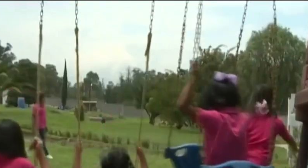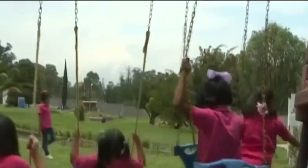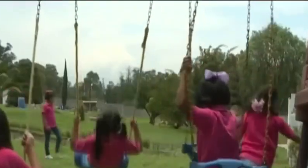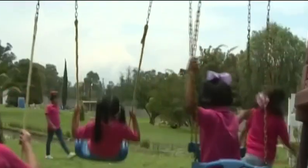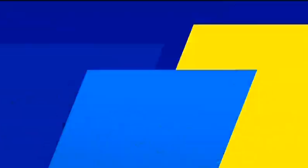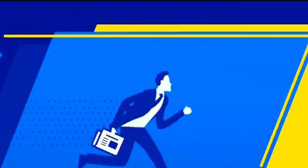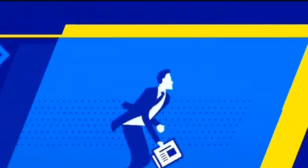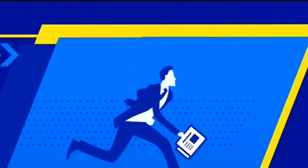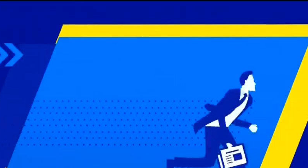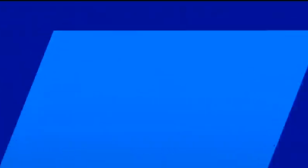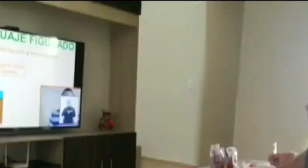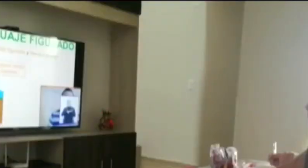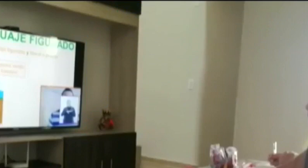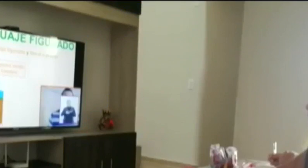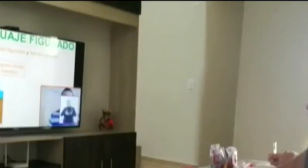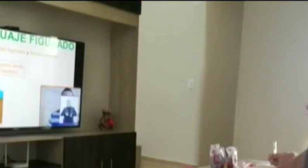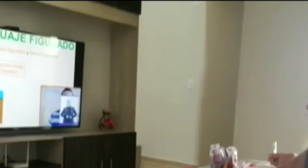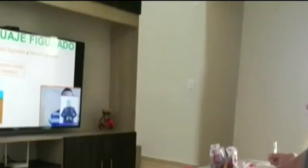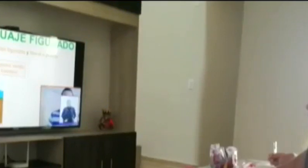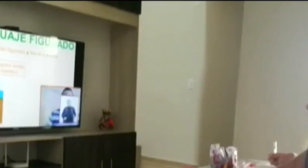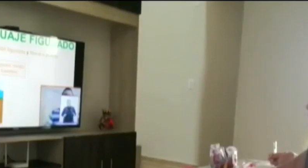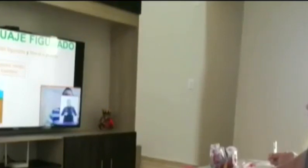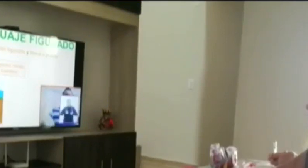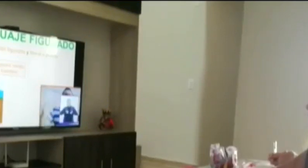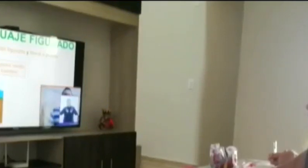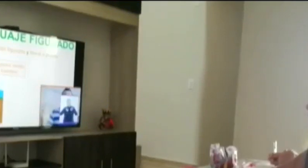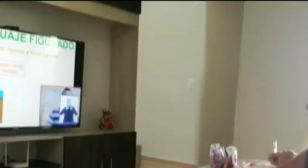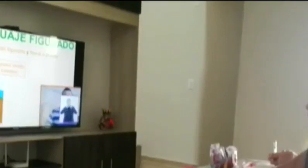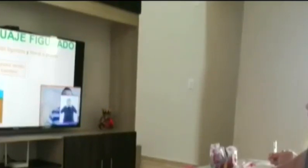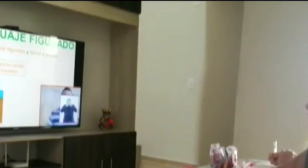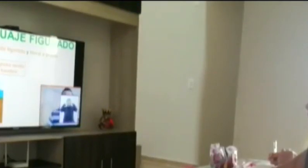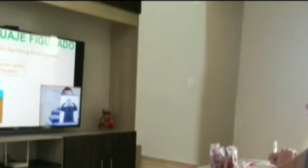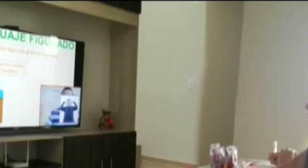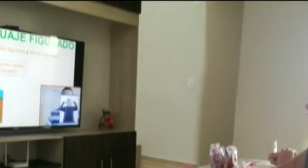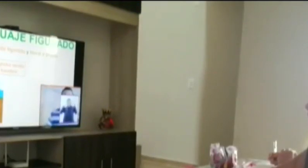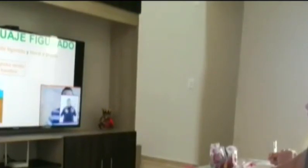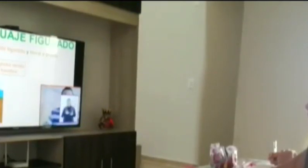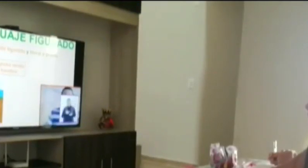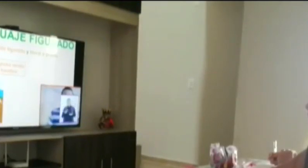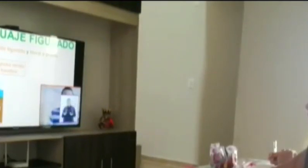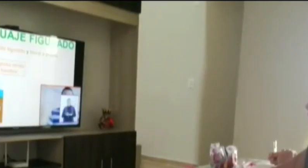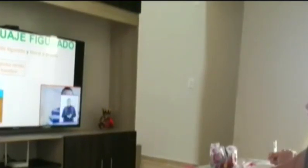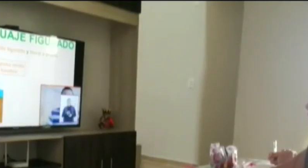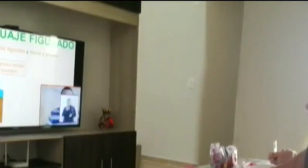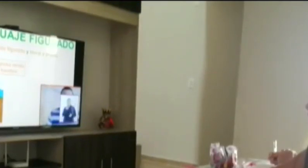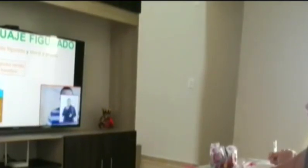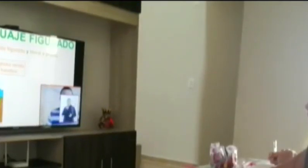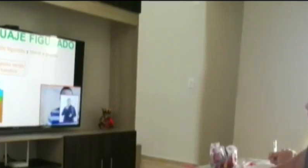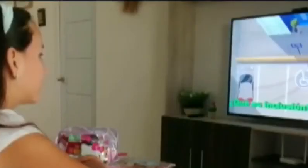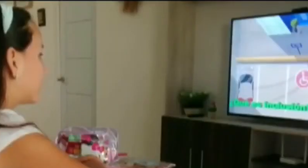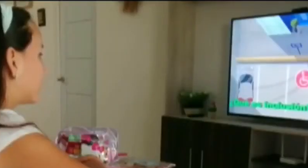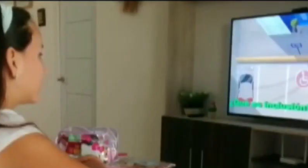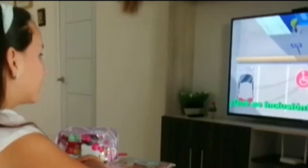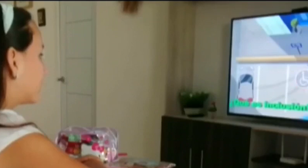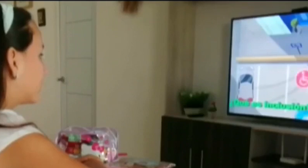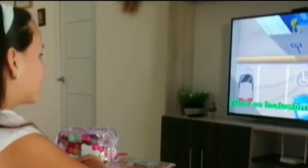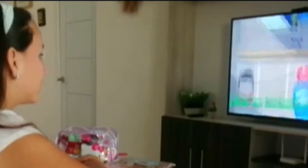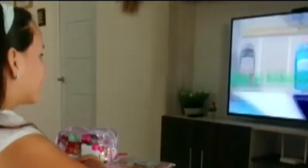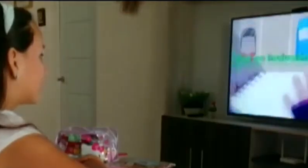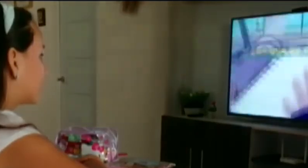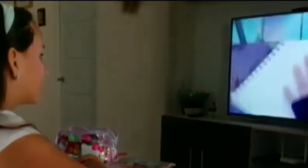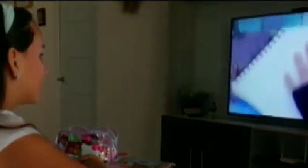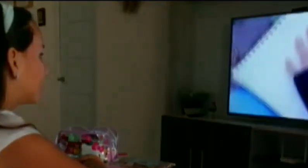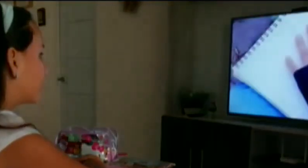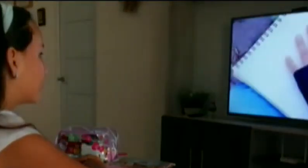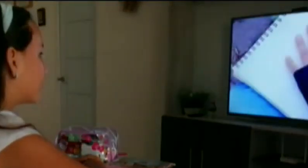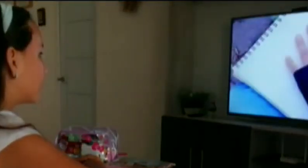comida chatarra. El secretario de Educación Pública destacó que 9 de cada 10 estudiantes del país toman clase por el programa Aprende en